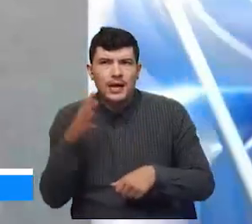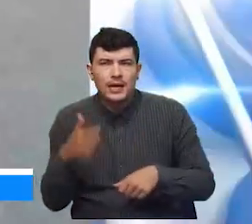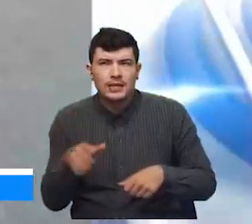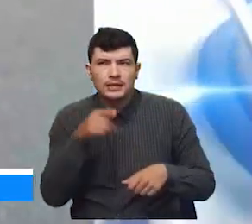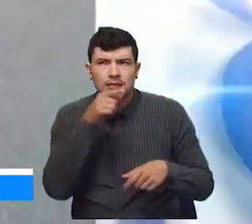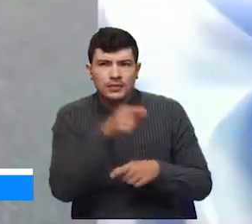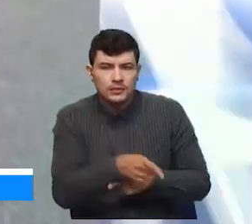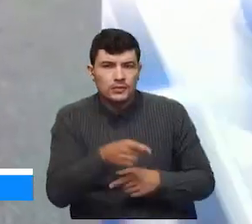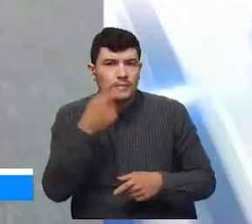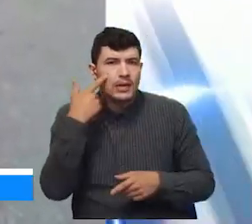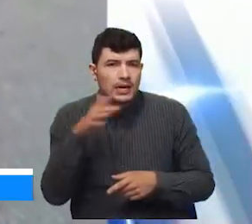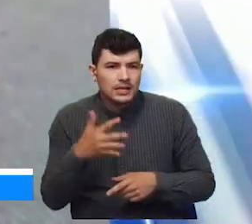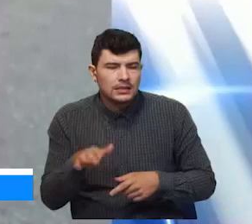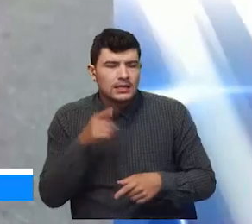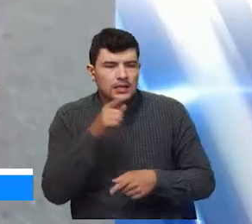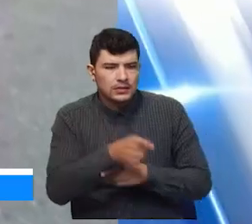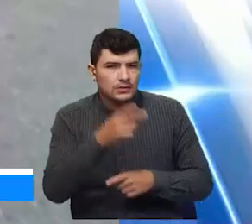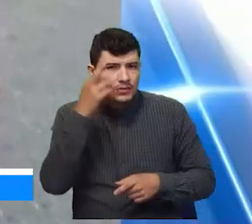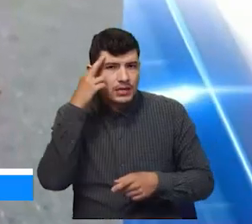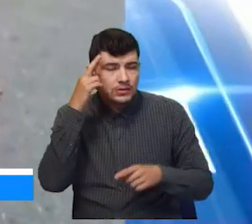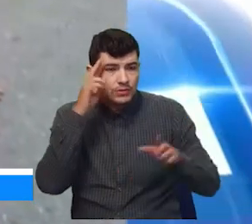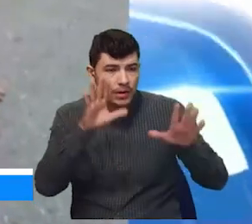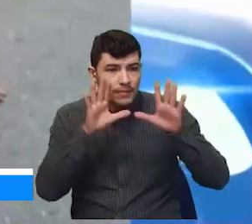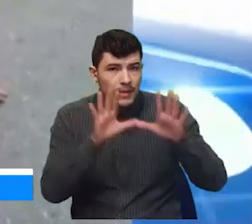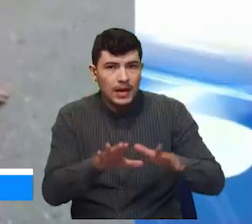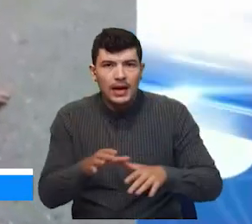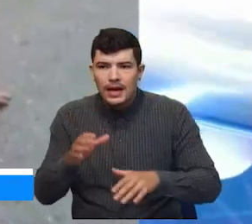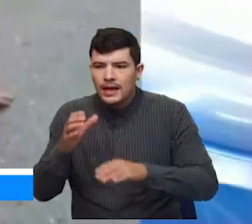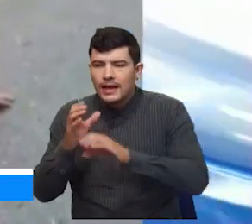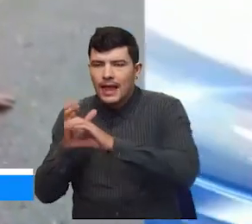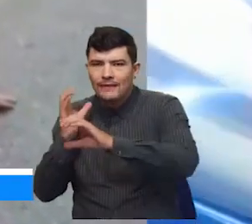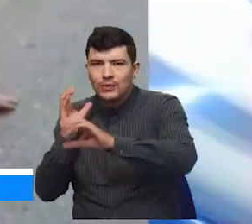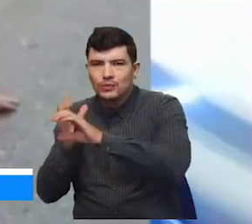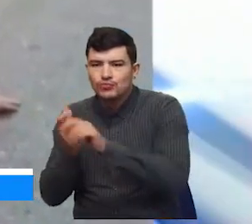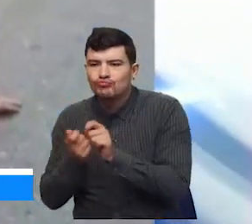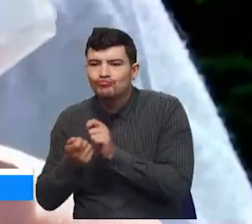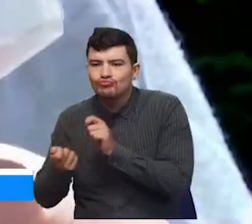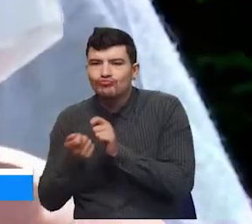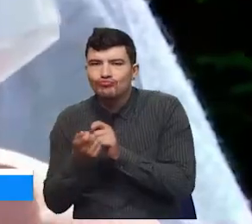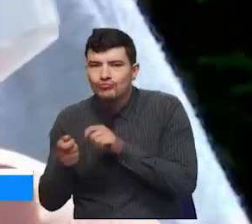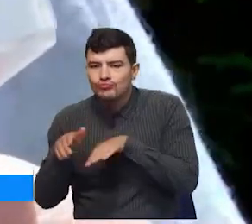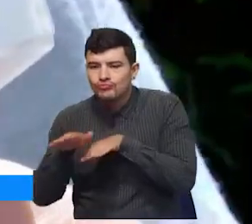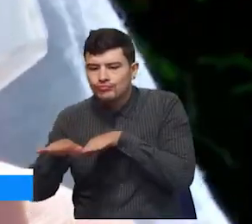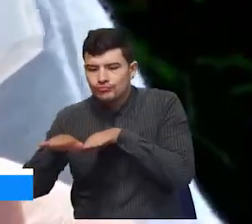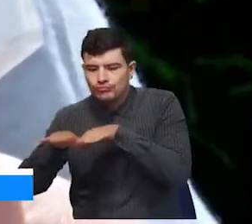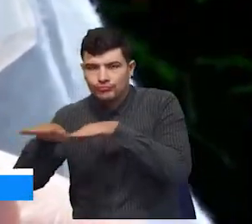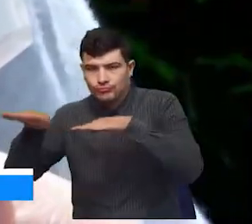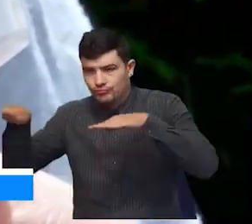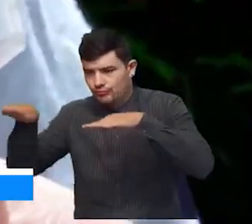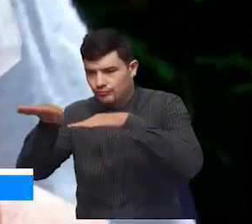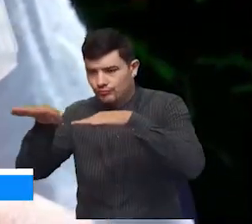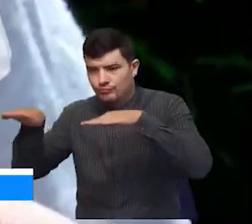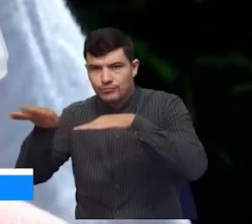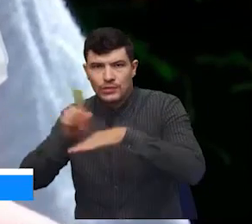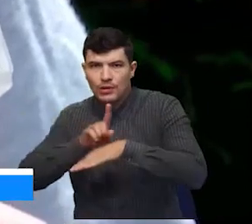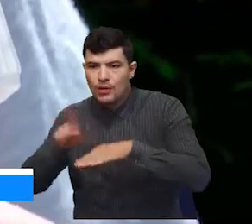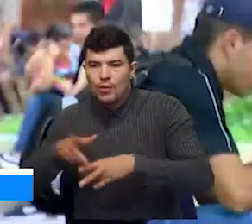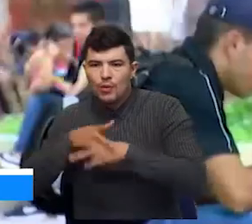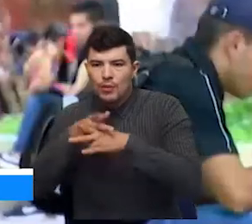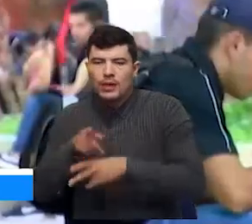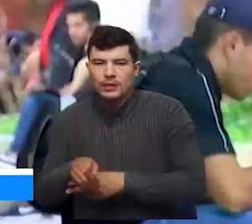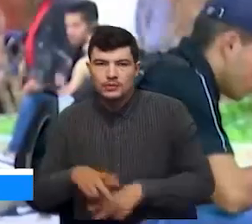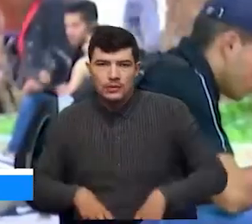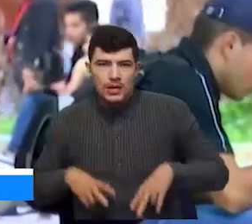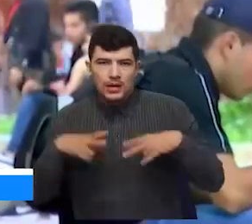fue el motivo del abren al seco y la buseta de iba muy pegada atrás que pasa lo que no le da campo para sobre guardar la vida del muchacho